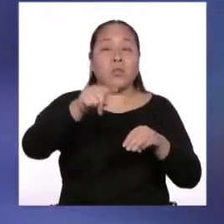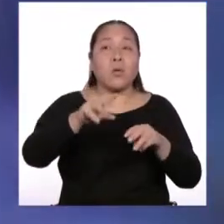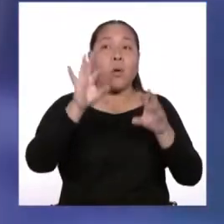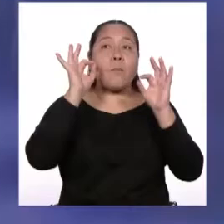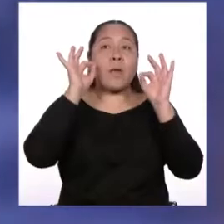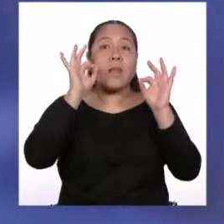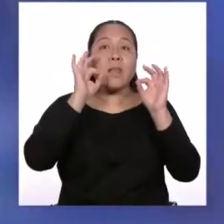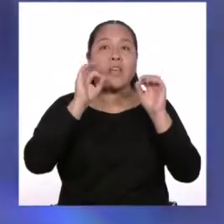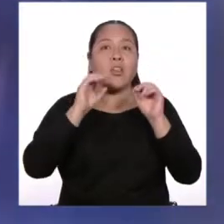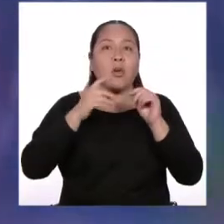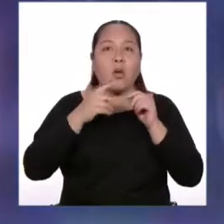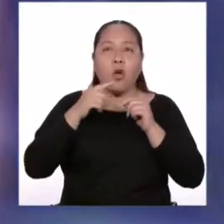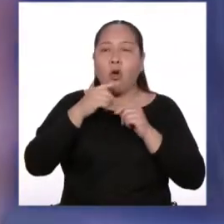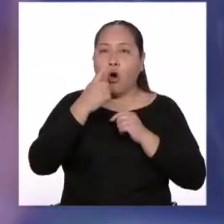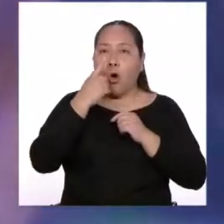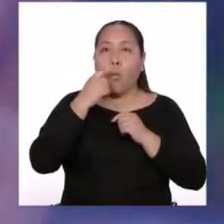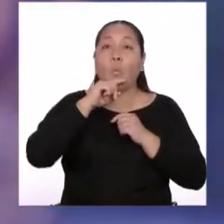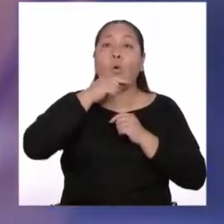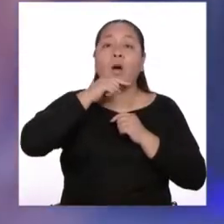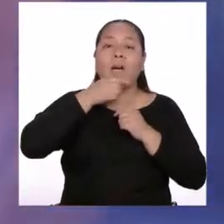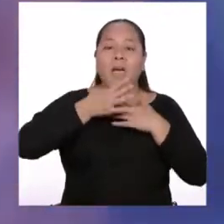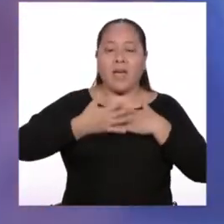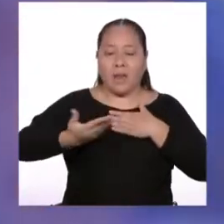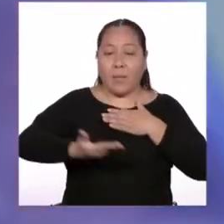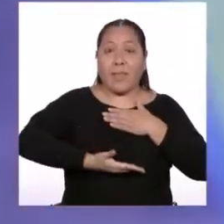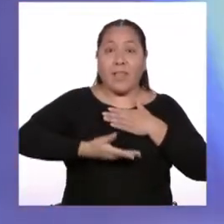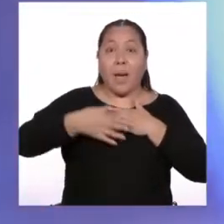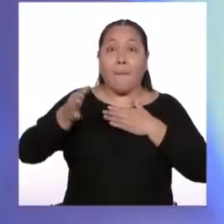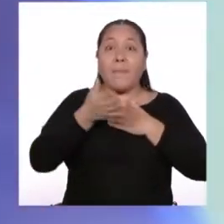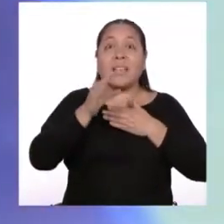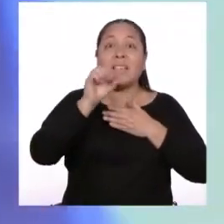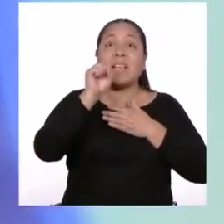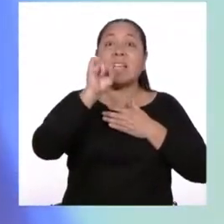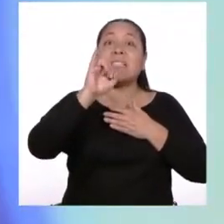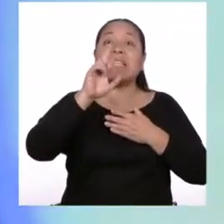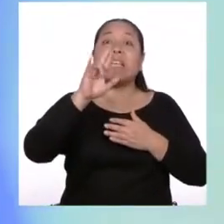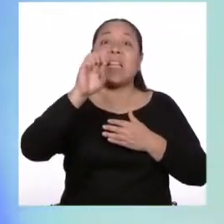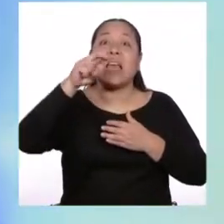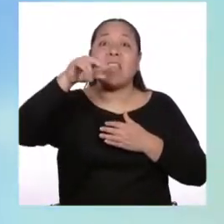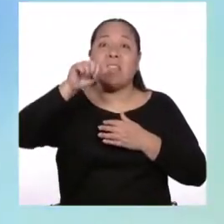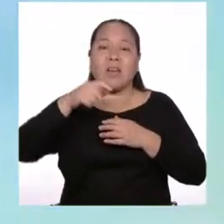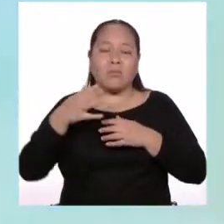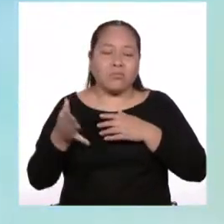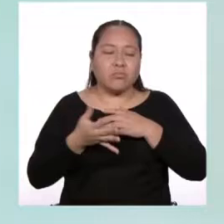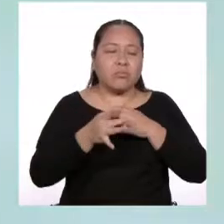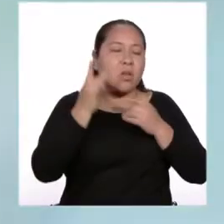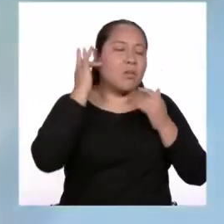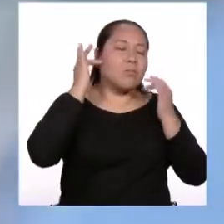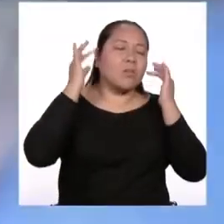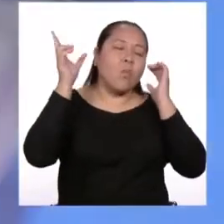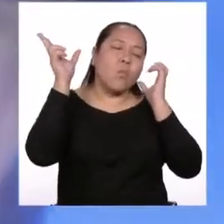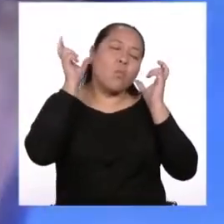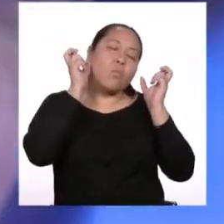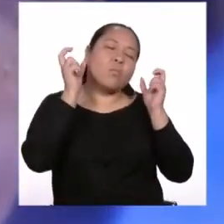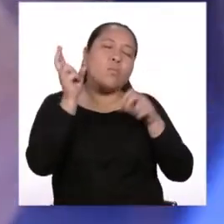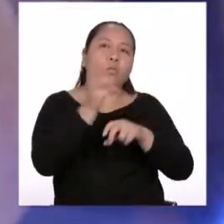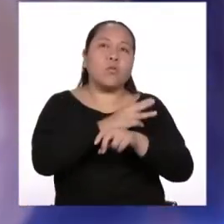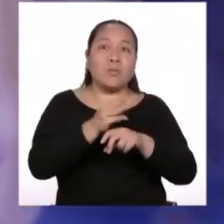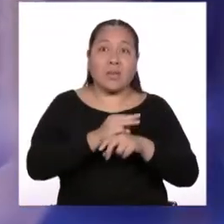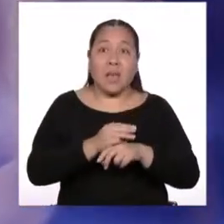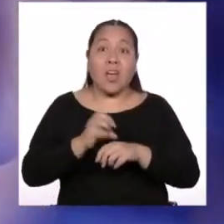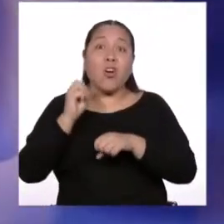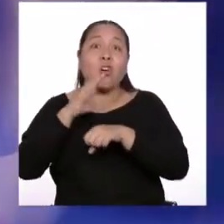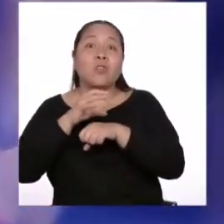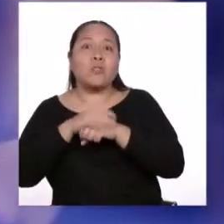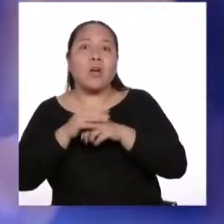cuyo canto hacía enloquecer a quien las oyera. Siguiendo los consejos de Circe, Odiseo ordenó a sus hombres taparse